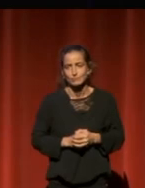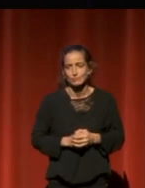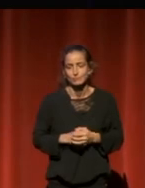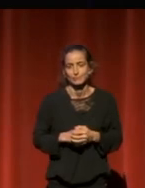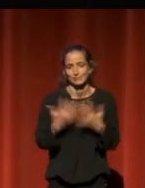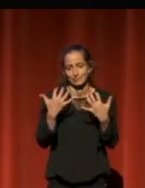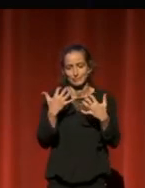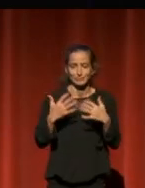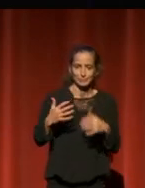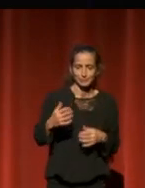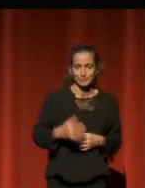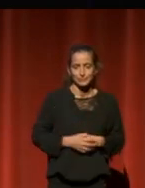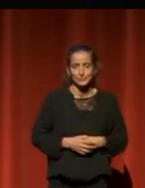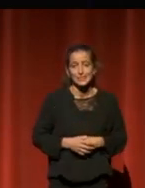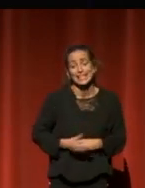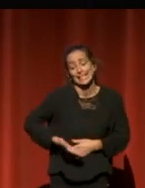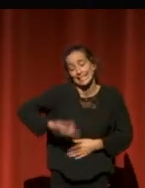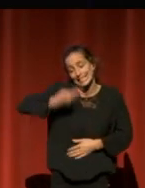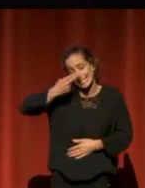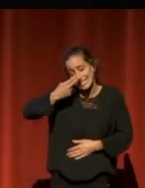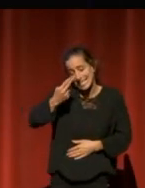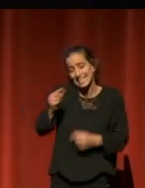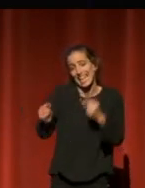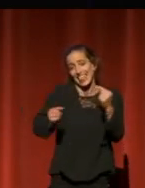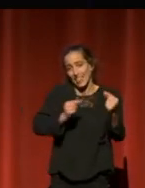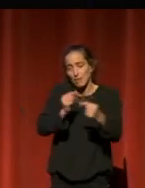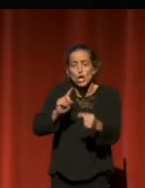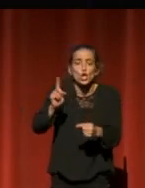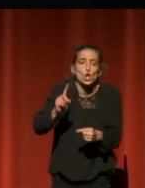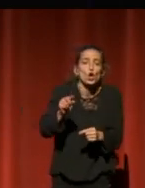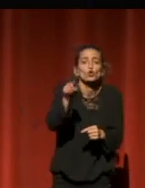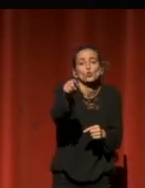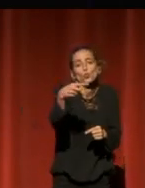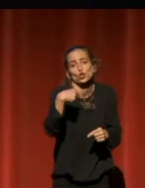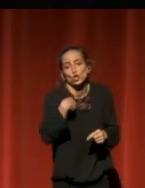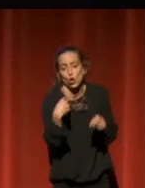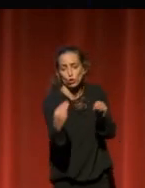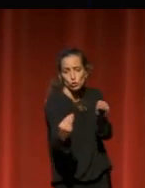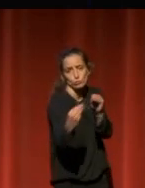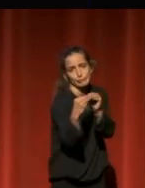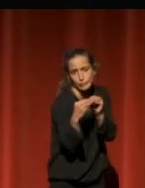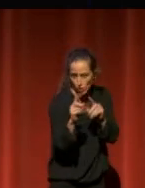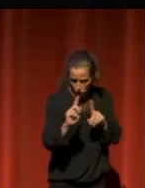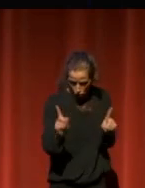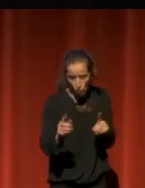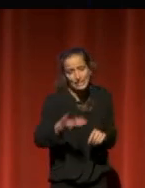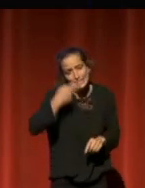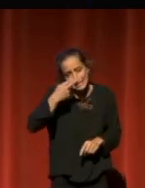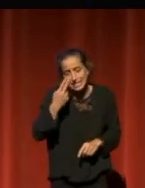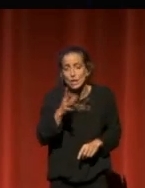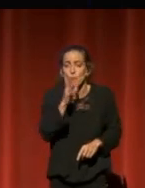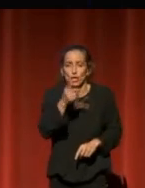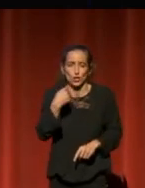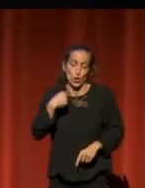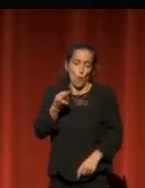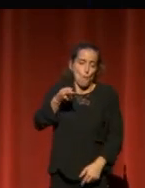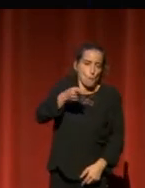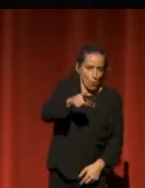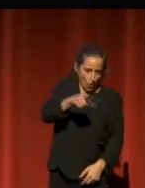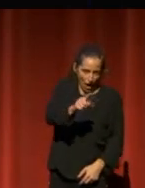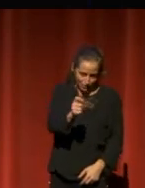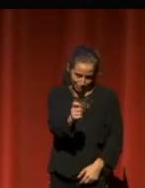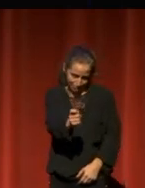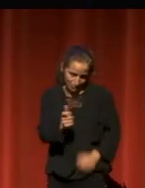Lo interesante es que generemos el debate, no que estemos de acuerdo nosotros. Y precisamente por eso he empezado provocando,